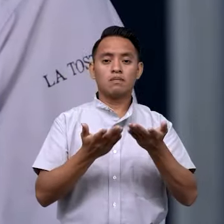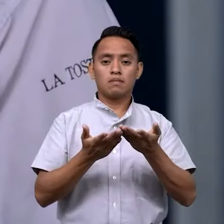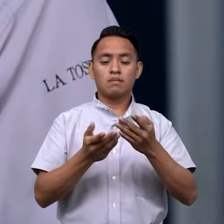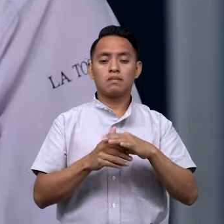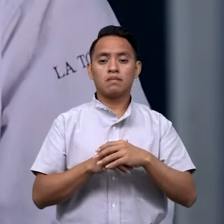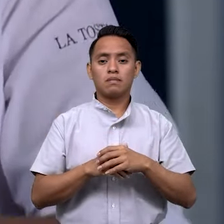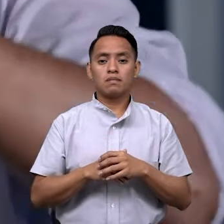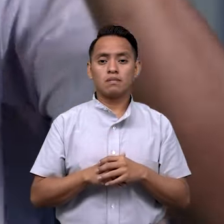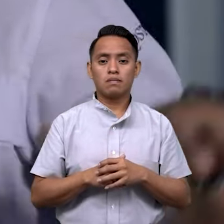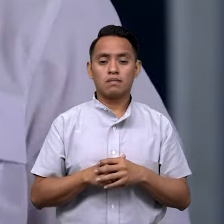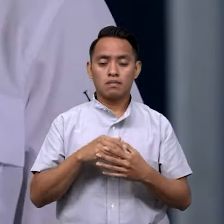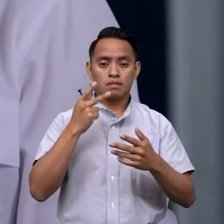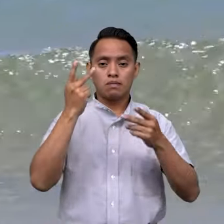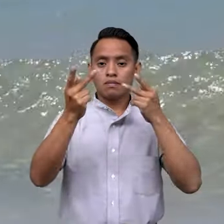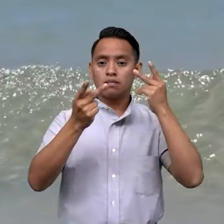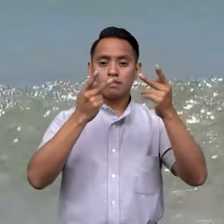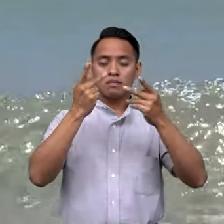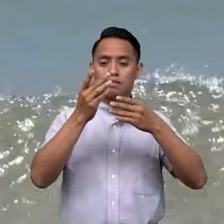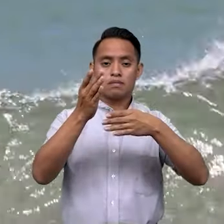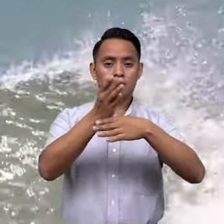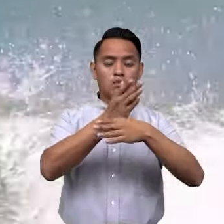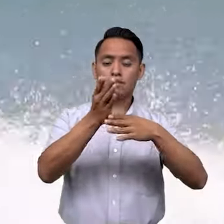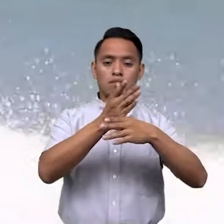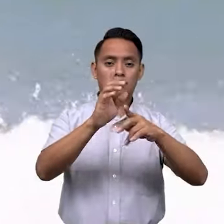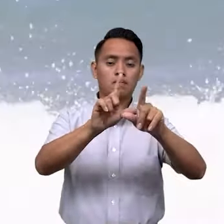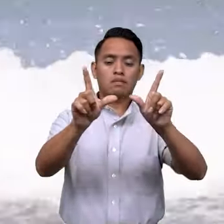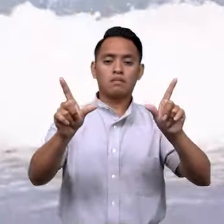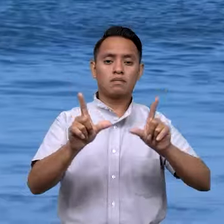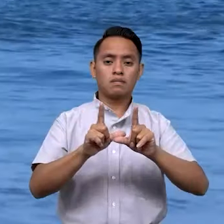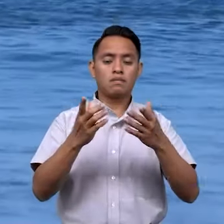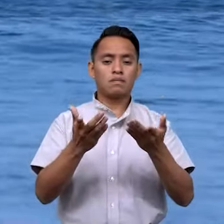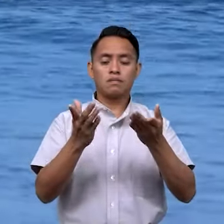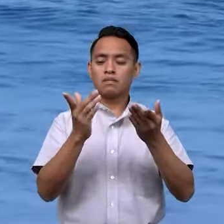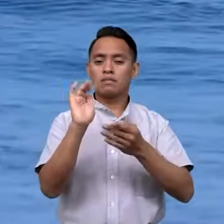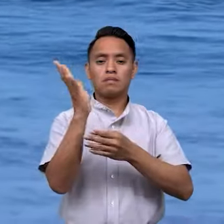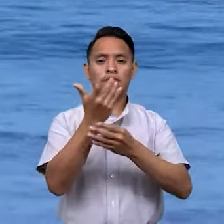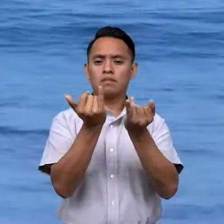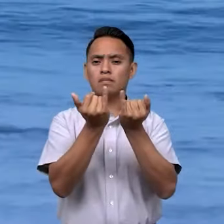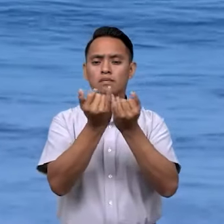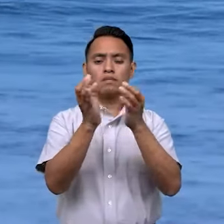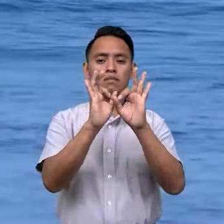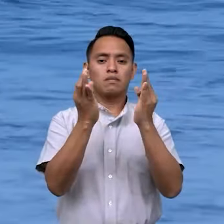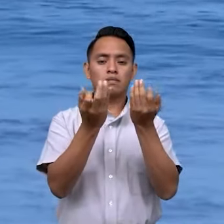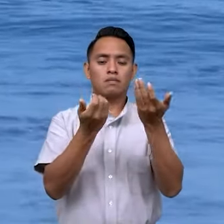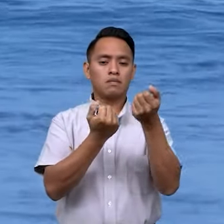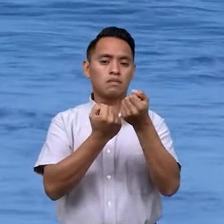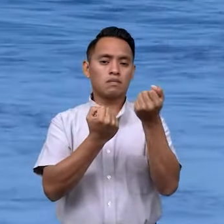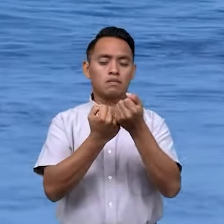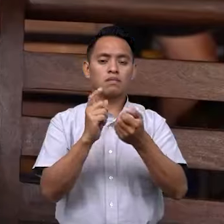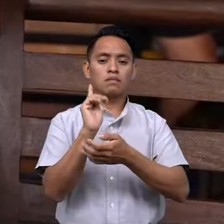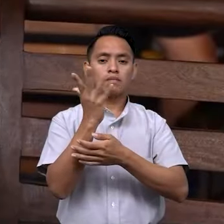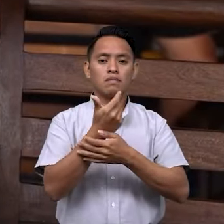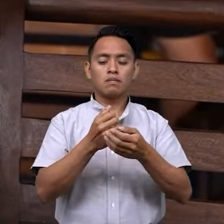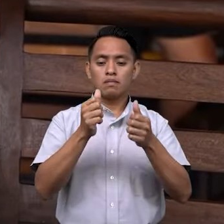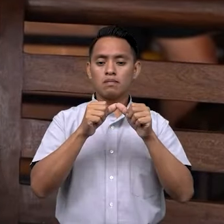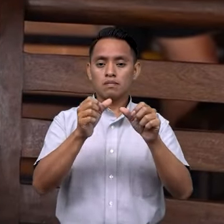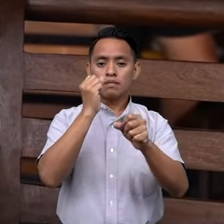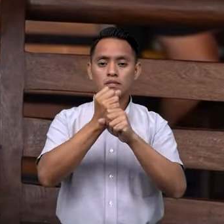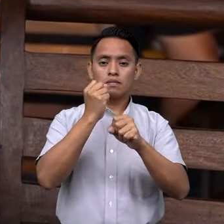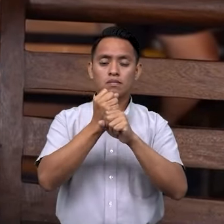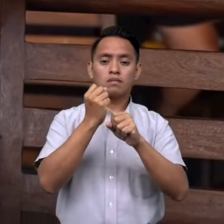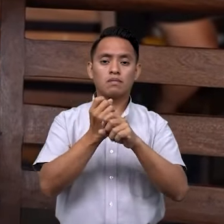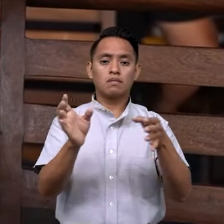pues nosotros, pueden visitar la mayoría de los lugares, que también somos como una familia todos, que nos apoyamos entre todos. Hemos estado trabajando de la